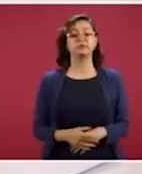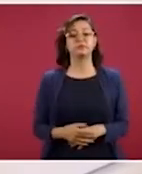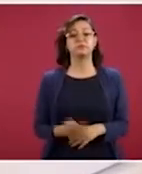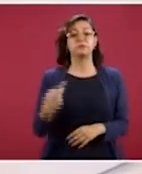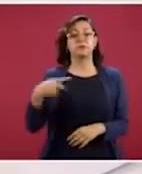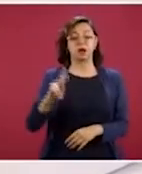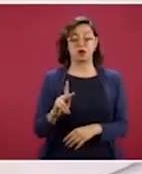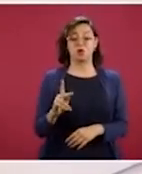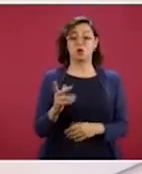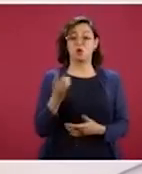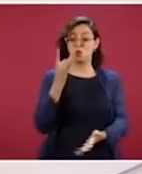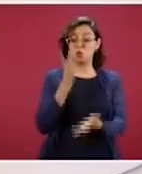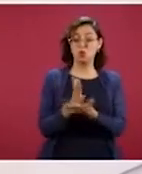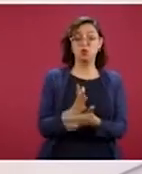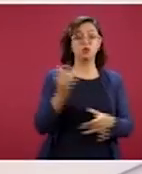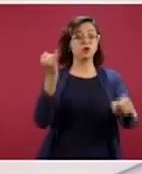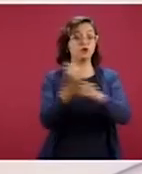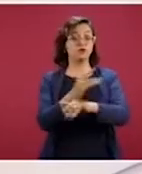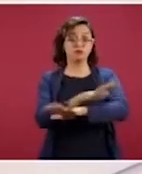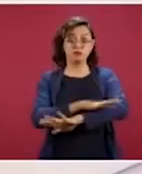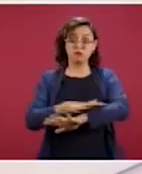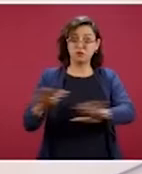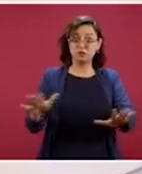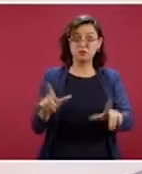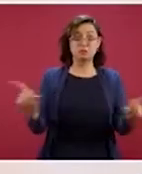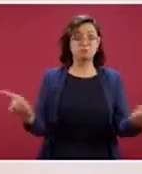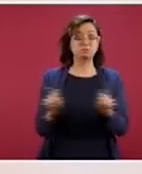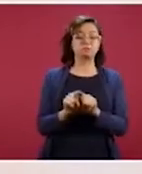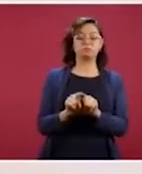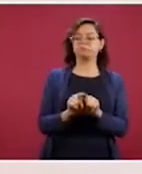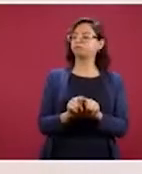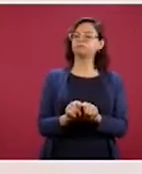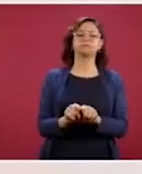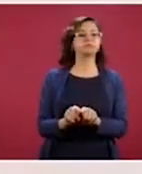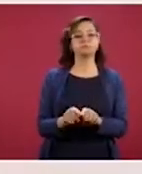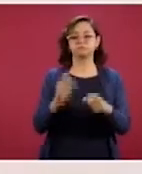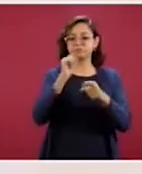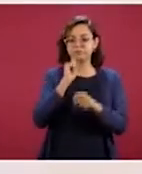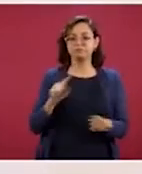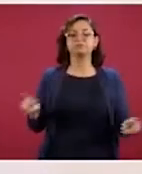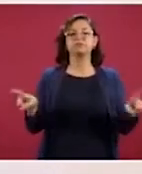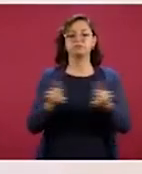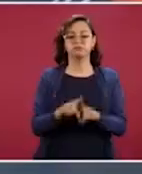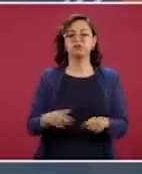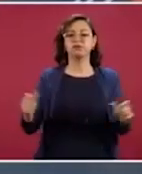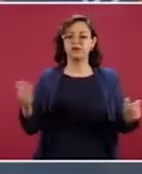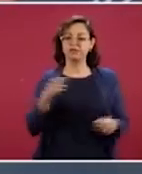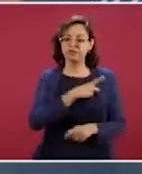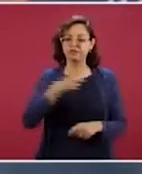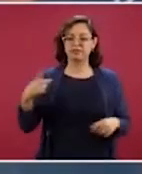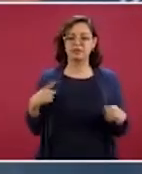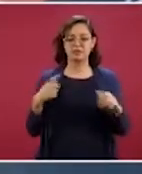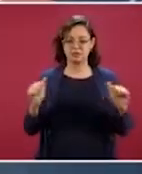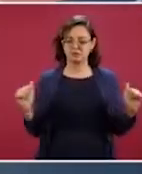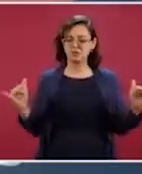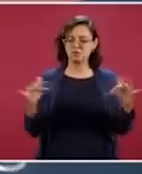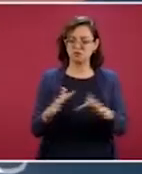Nos vamos a reunir también para demostrar de